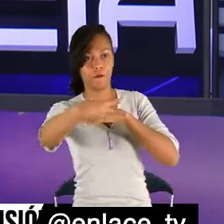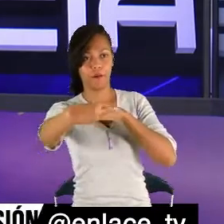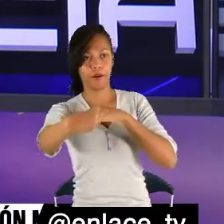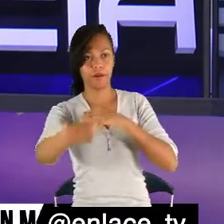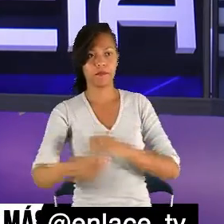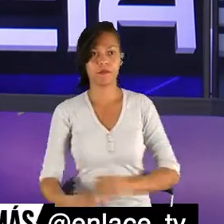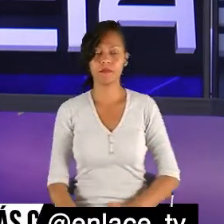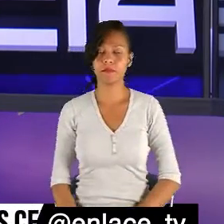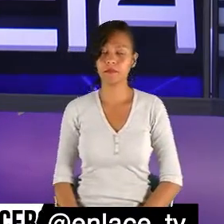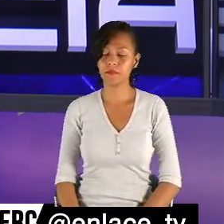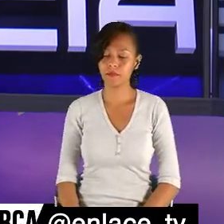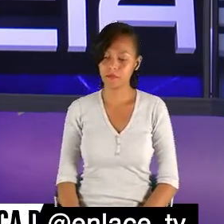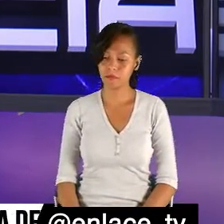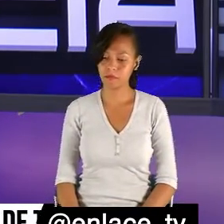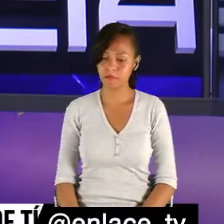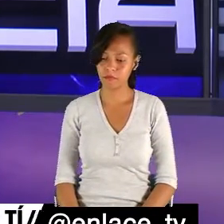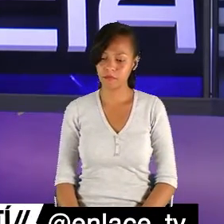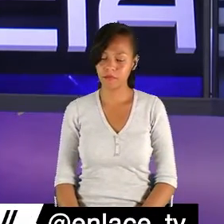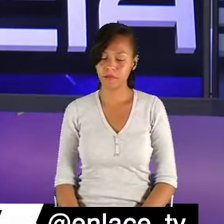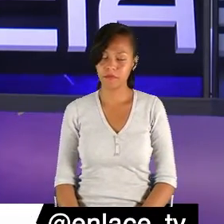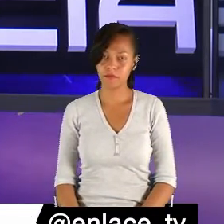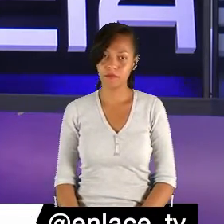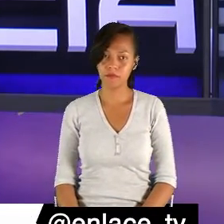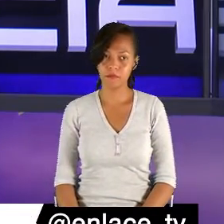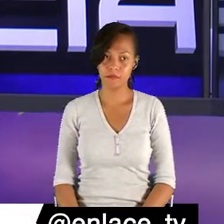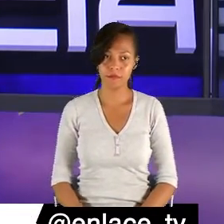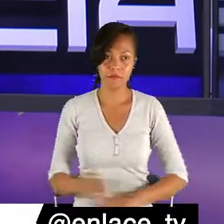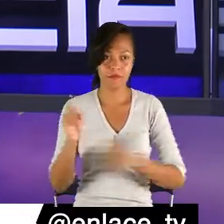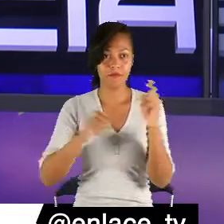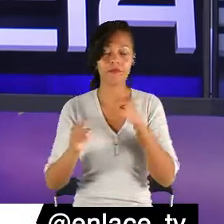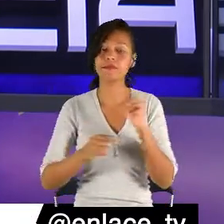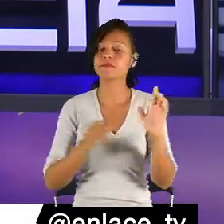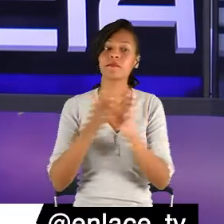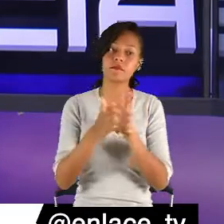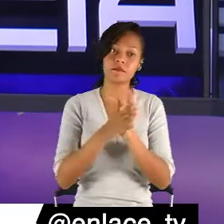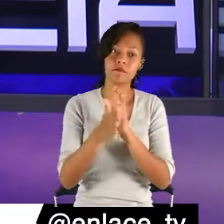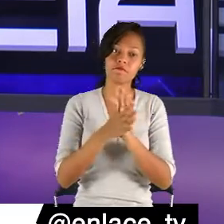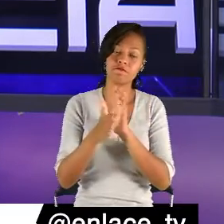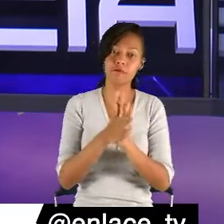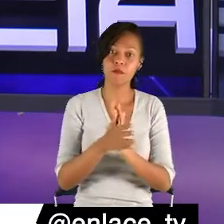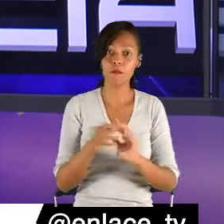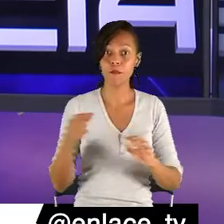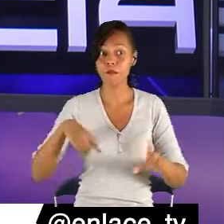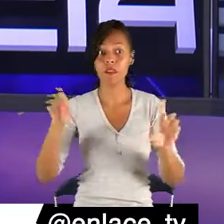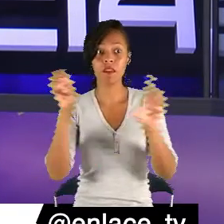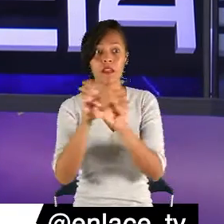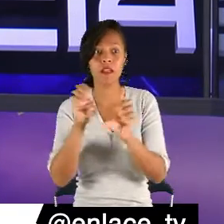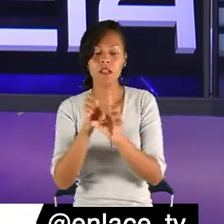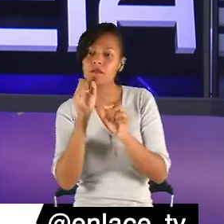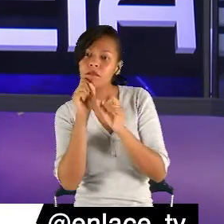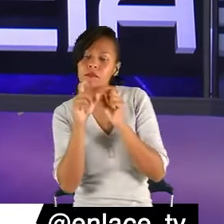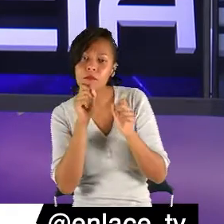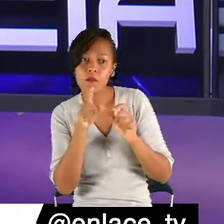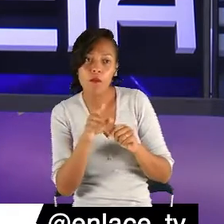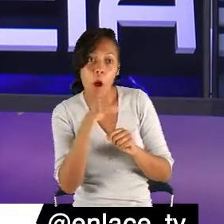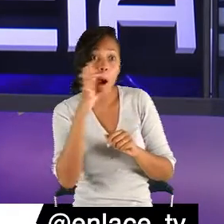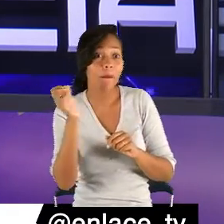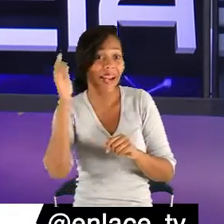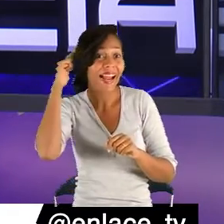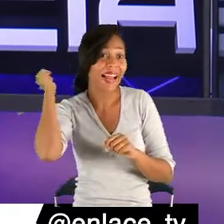declaraciones que entregaron los quienes hacen parte de esta protesta en las noticias está en la búsqueda de la respuesta por parte del alcalde